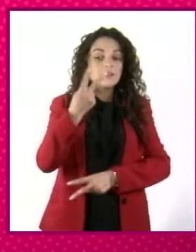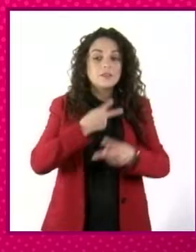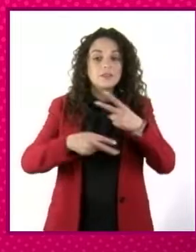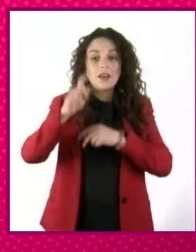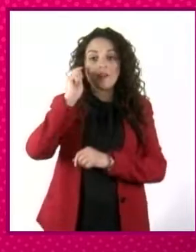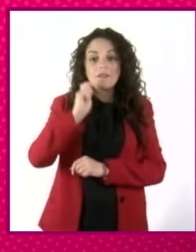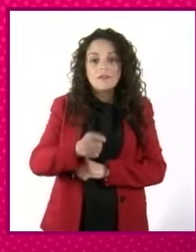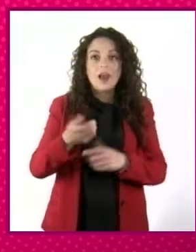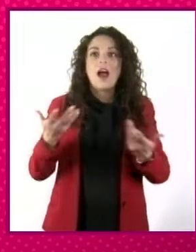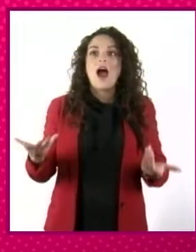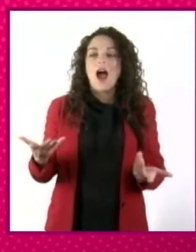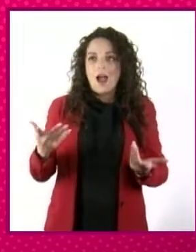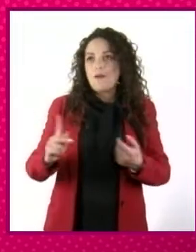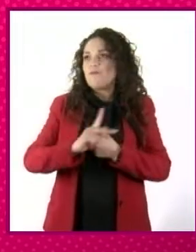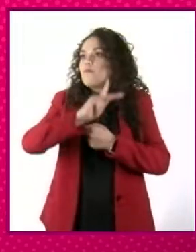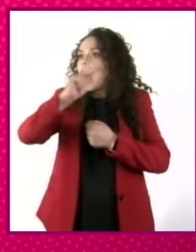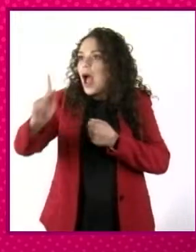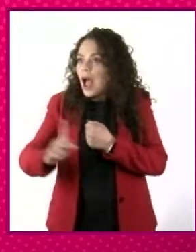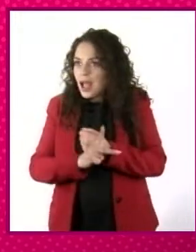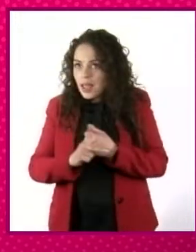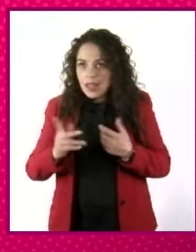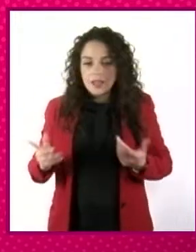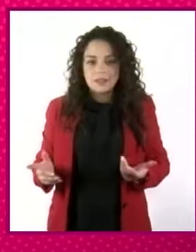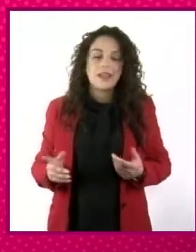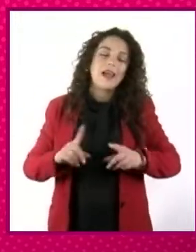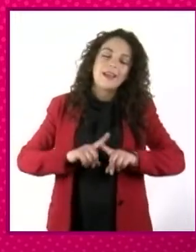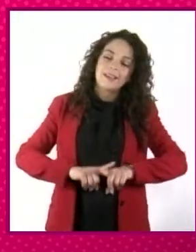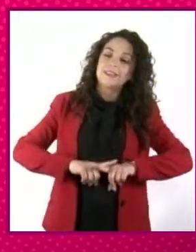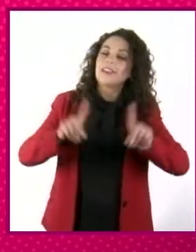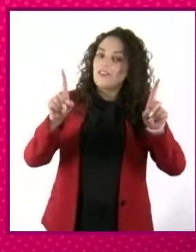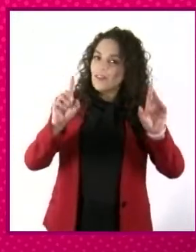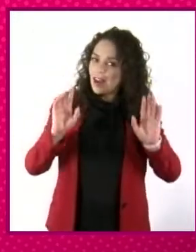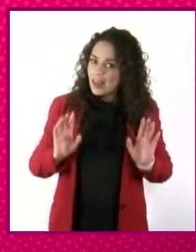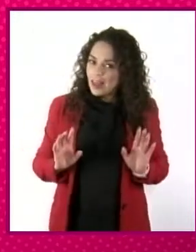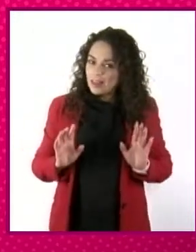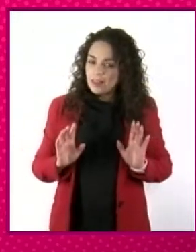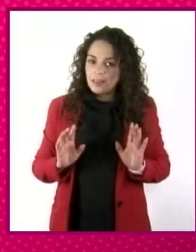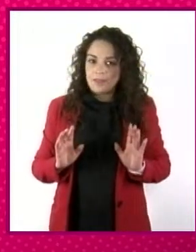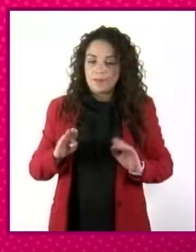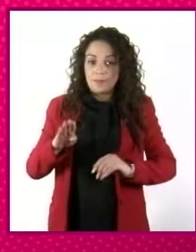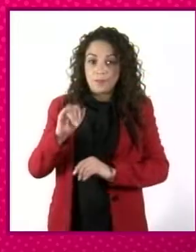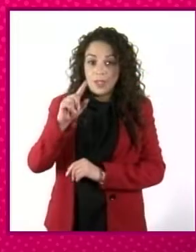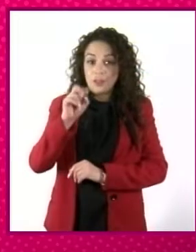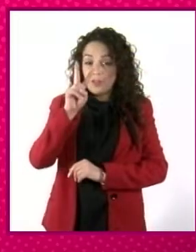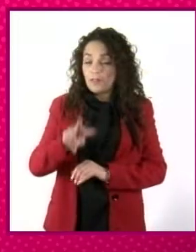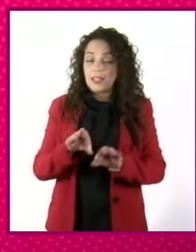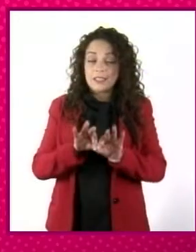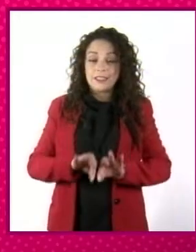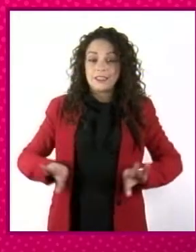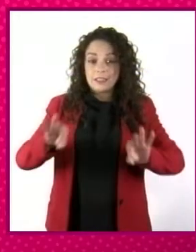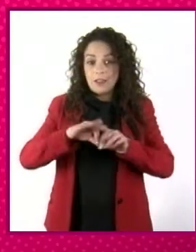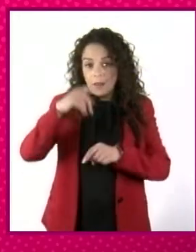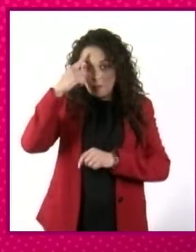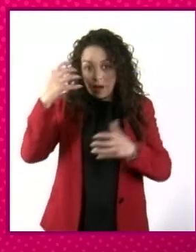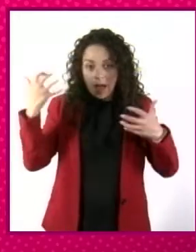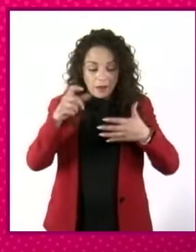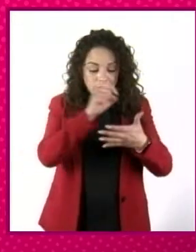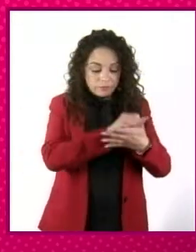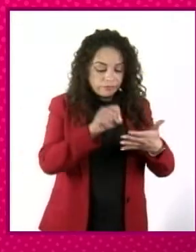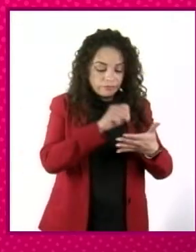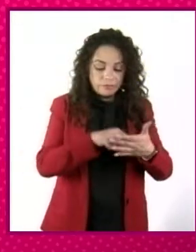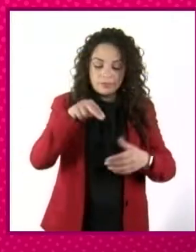de la nación o de un estado, eso es muy distinto. Sin duda, los mitos son importantes para crear una narrativa que nos